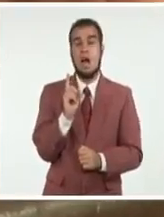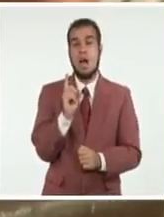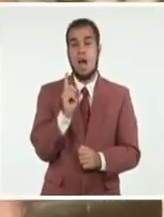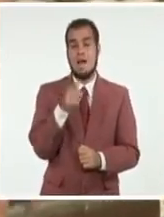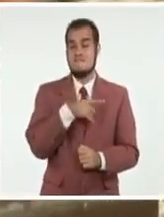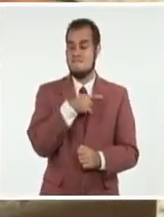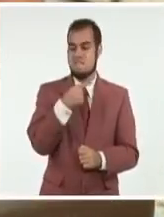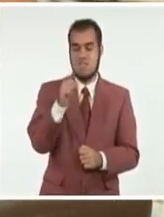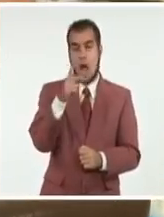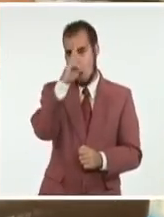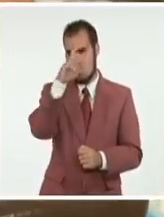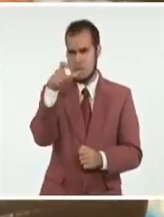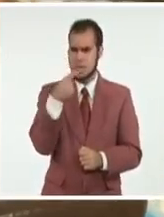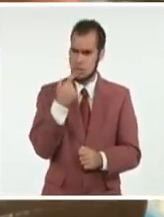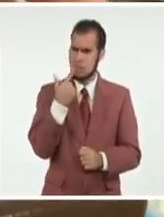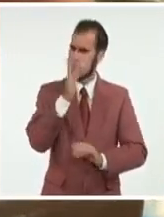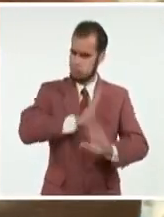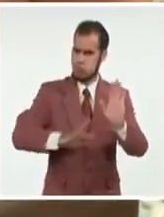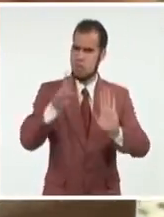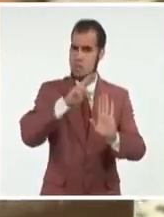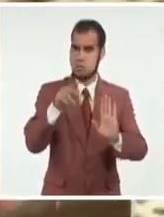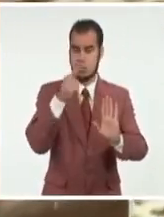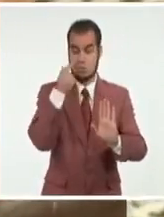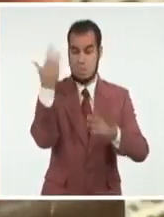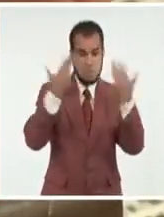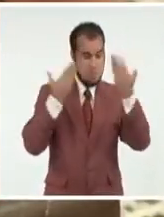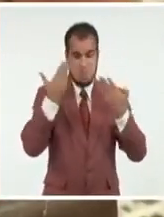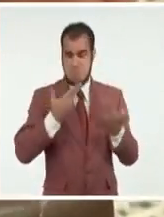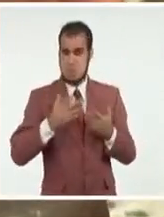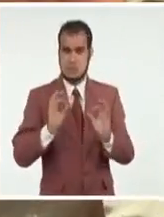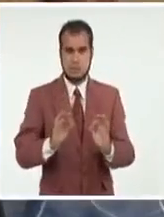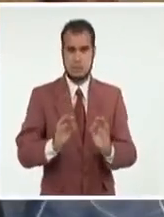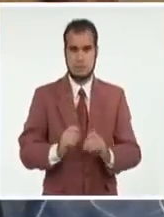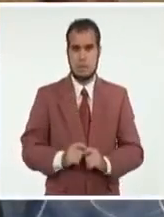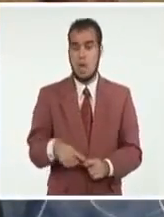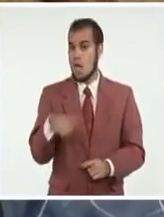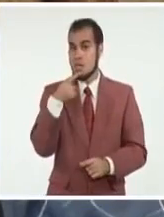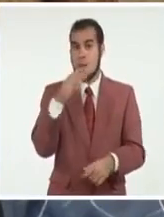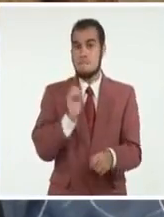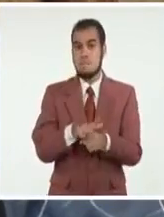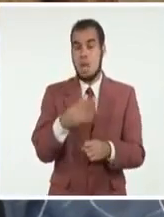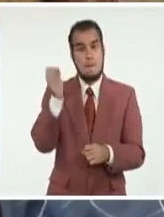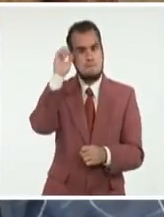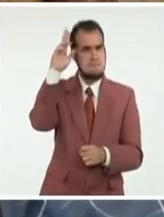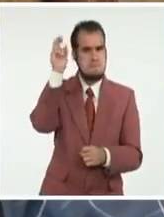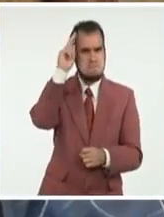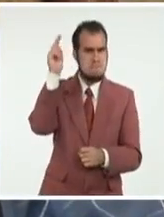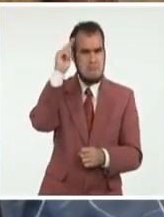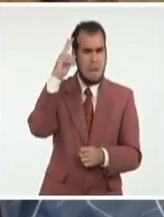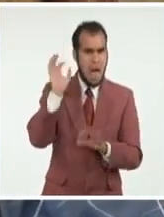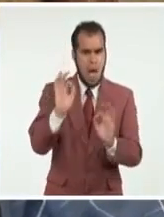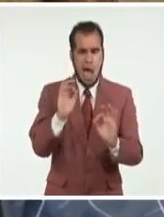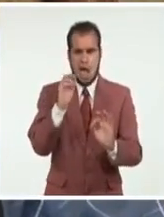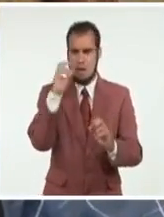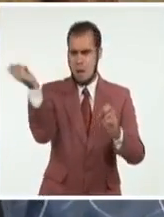una respuesta revolucionaria. Sacaron un lote de piedra. En una de esas